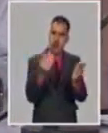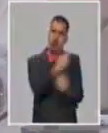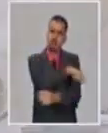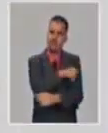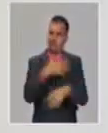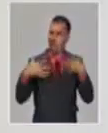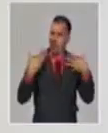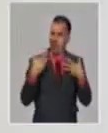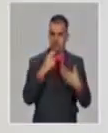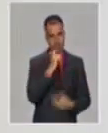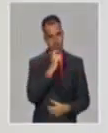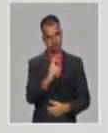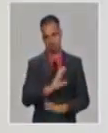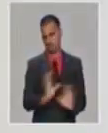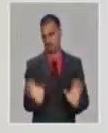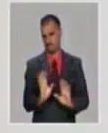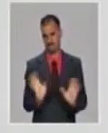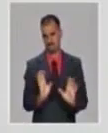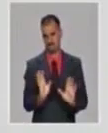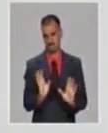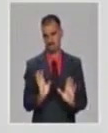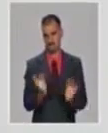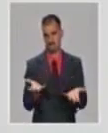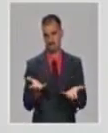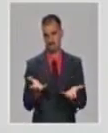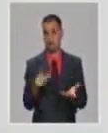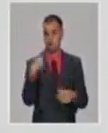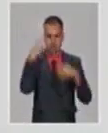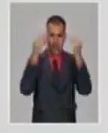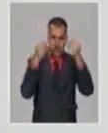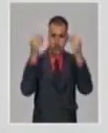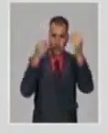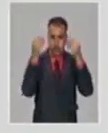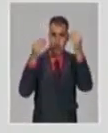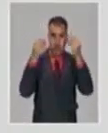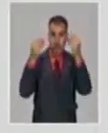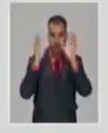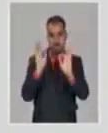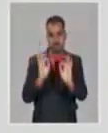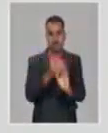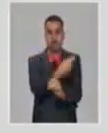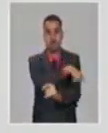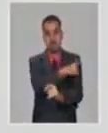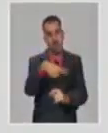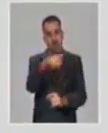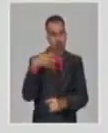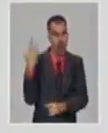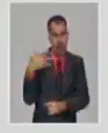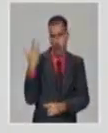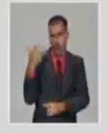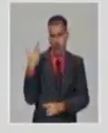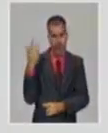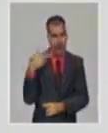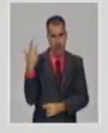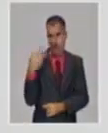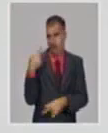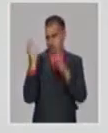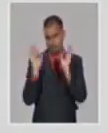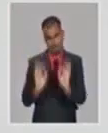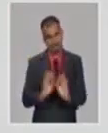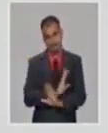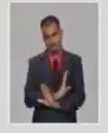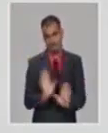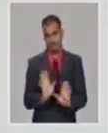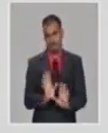que lo conocemos, que lo analizamos y que nuestra población, por supuesto, lo expresa en cada uno de los análisis que hacemos y